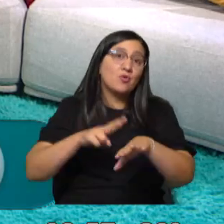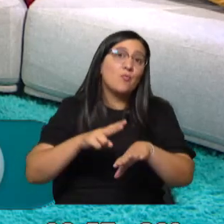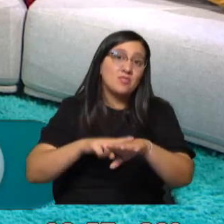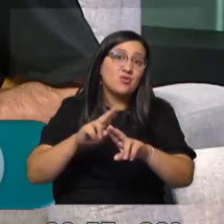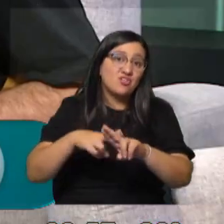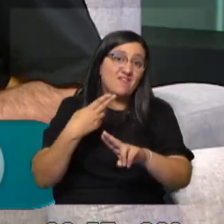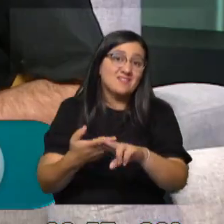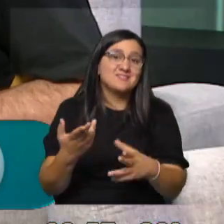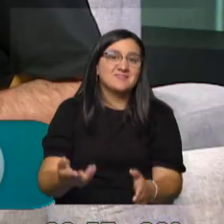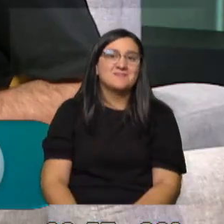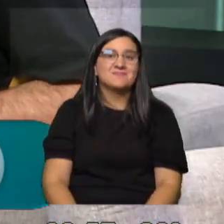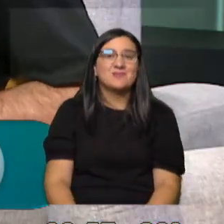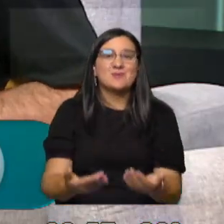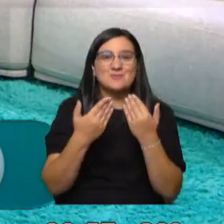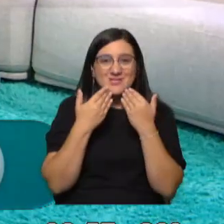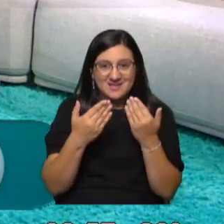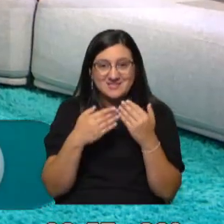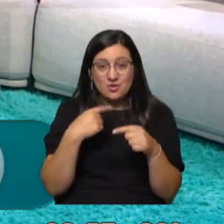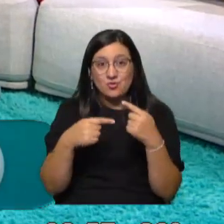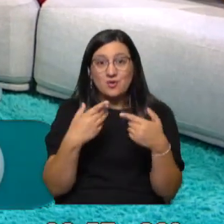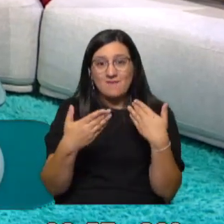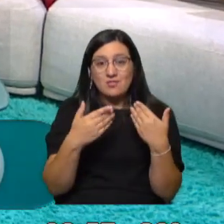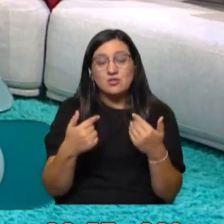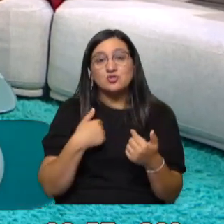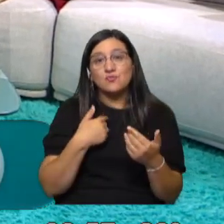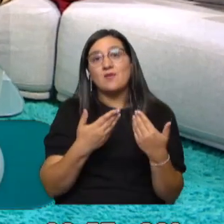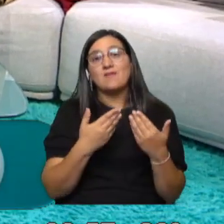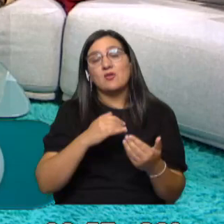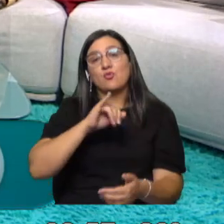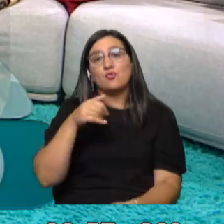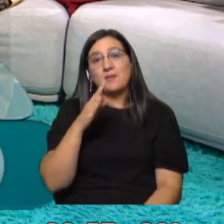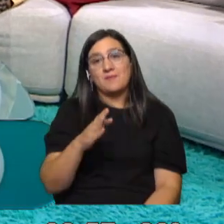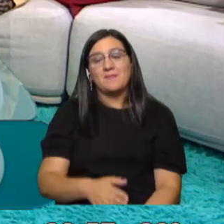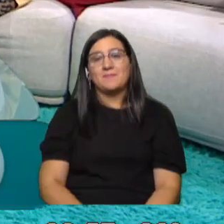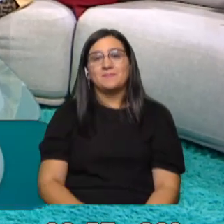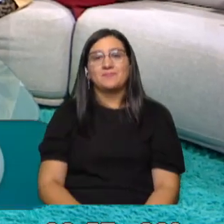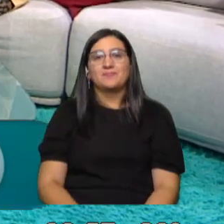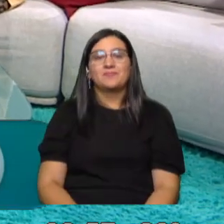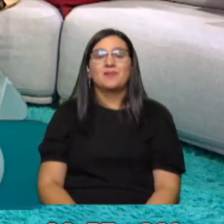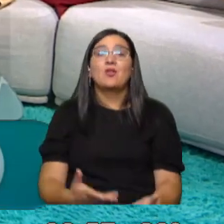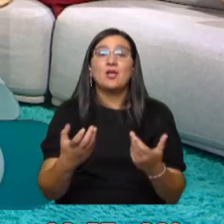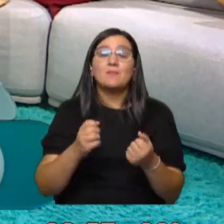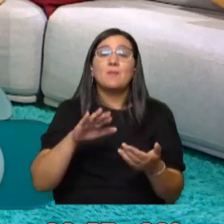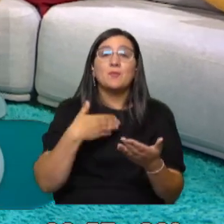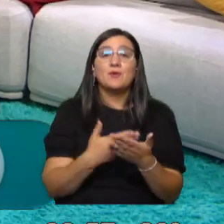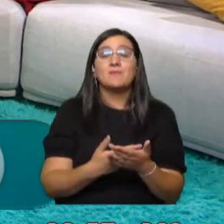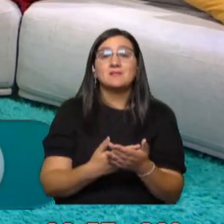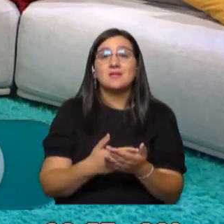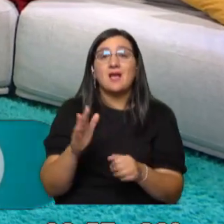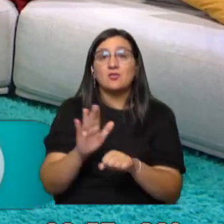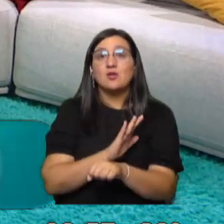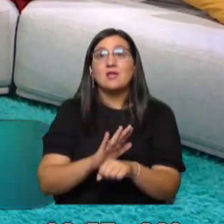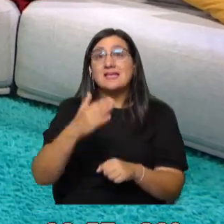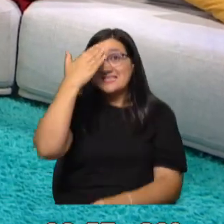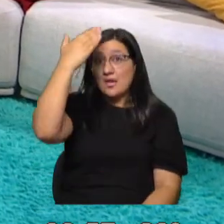Gracias, chiquilines. Gracias. Bueno, los dejo chupeteando porque yo me voy a buscar a la estrella de este programa. Él es nuestra estrella, lo podemos proponer estrella. Para que se actúe todo. Saludos a